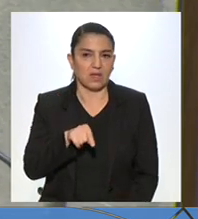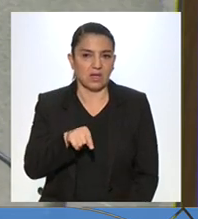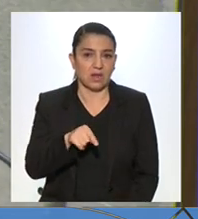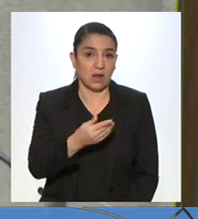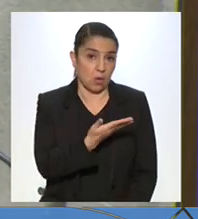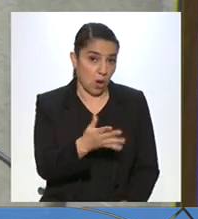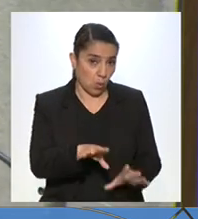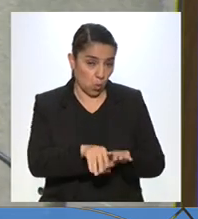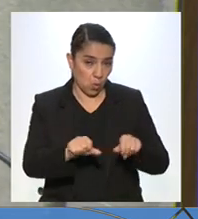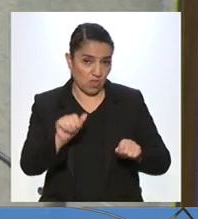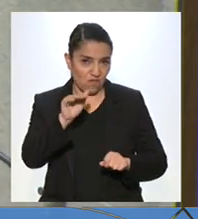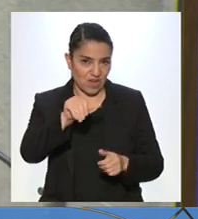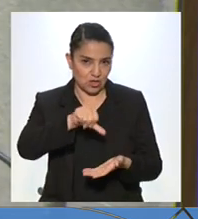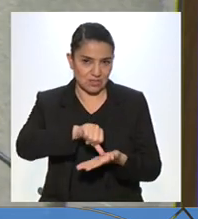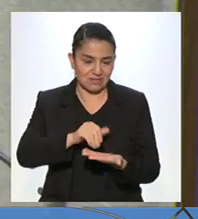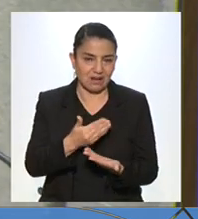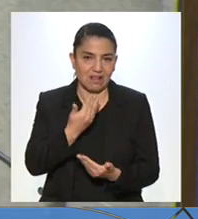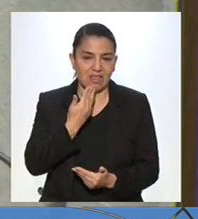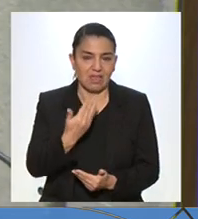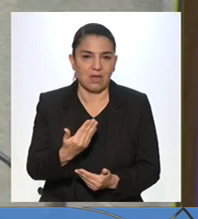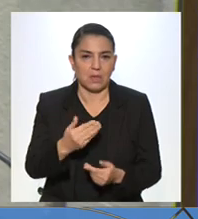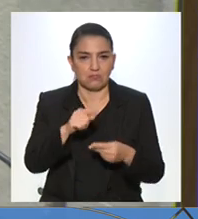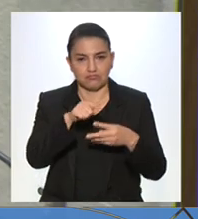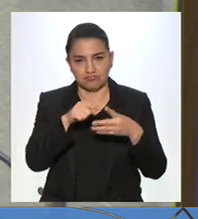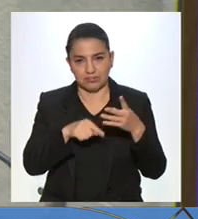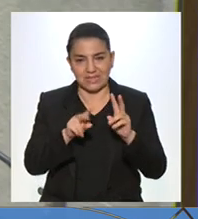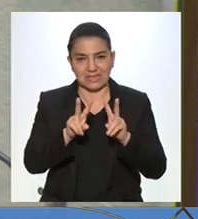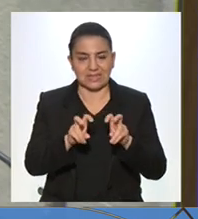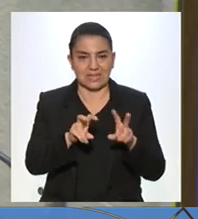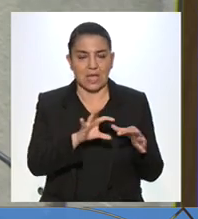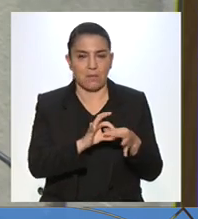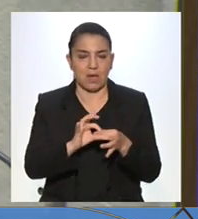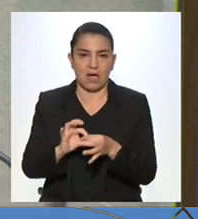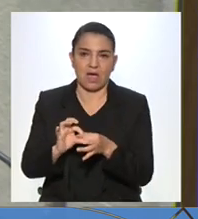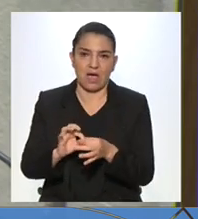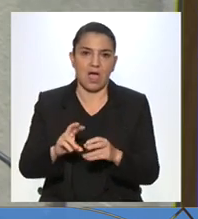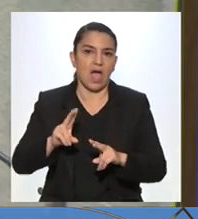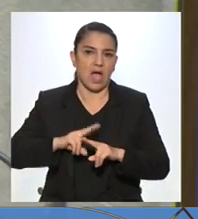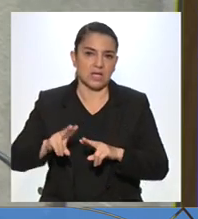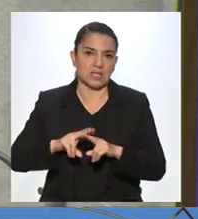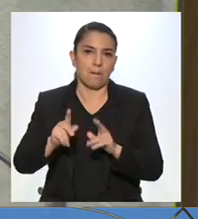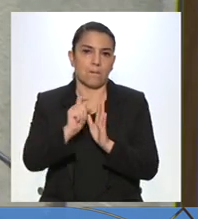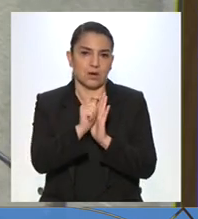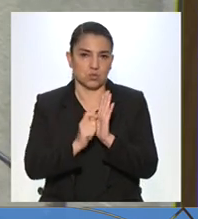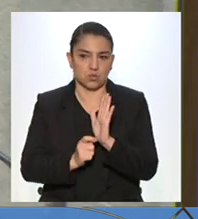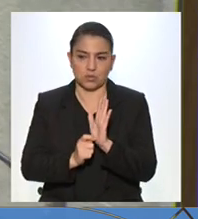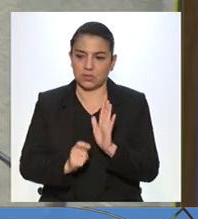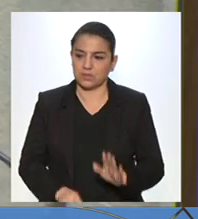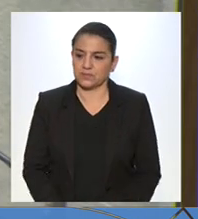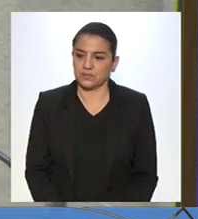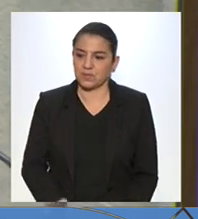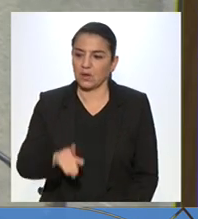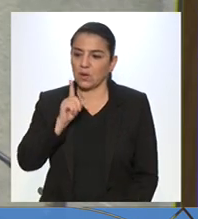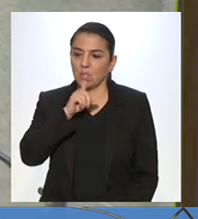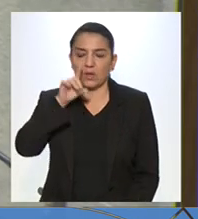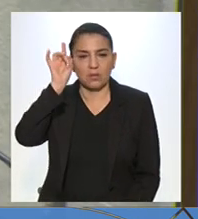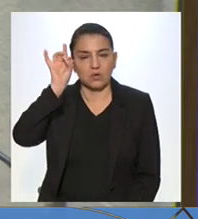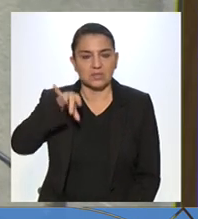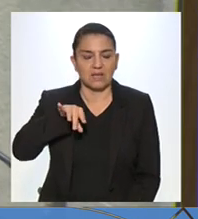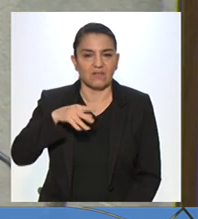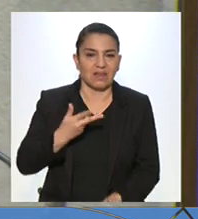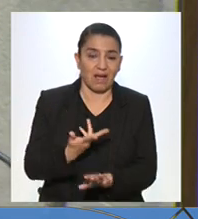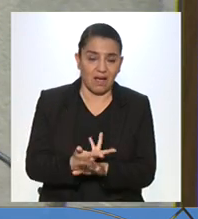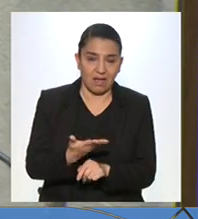el Banco Central, y también los temas que hizo en relación con la ejecución presupuestaria. Por último, saber si es que